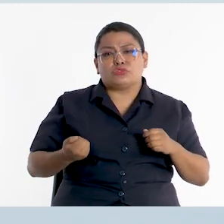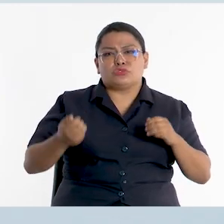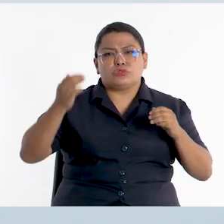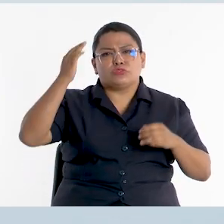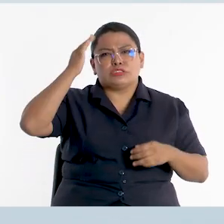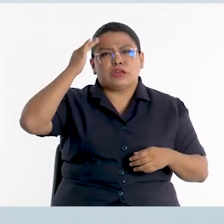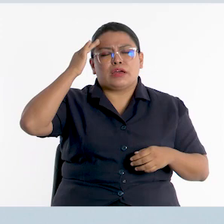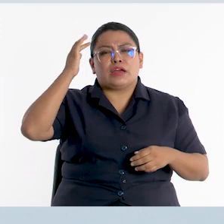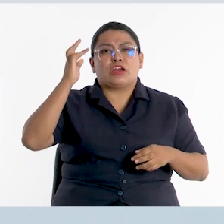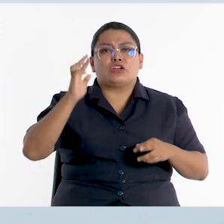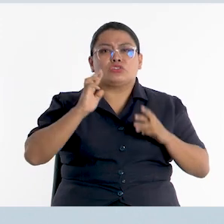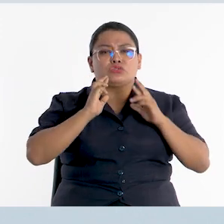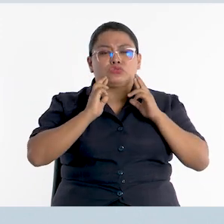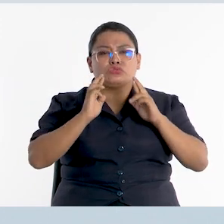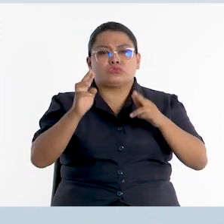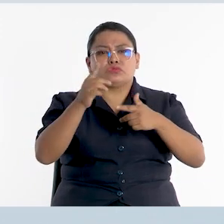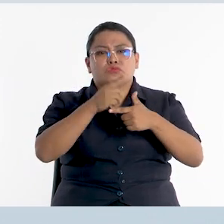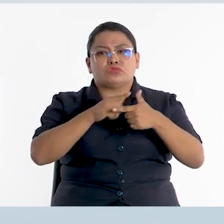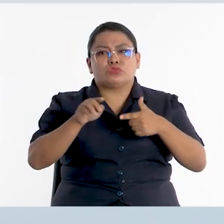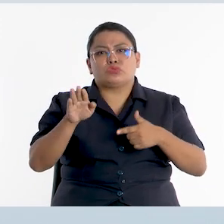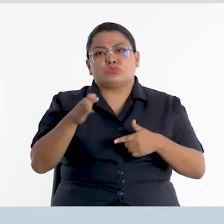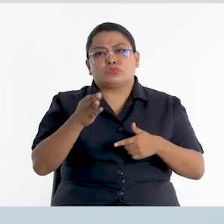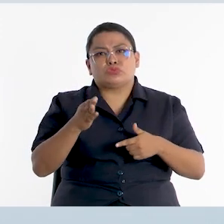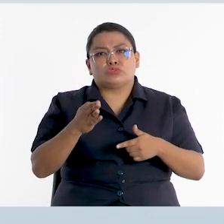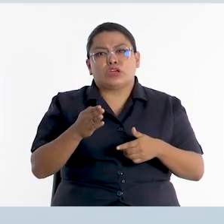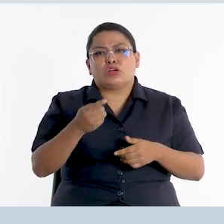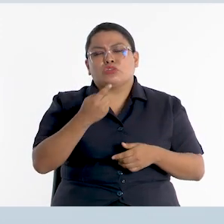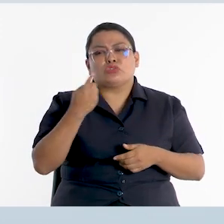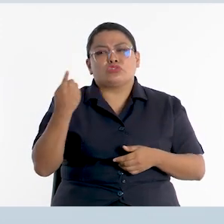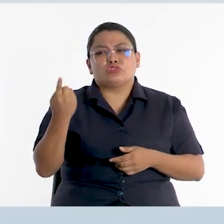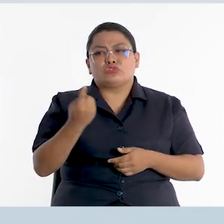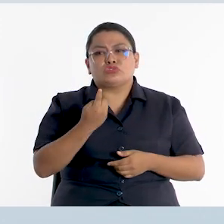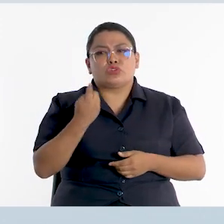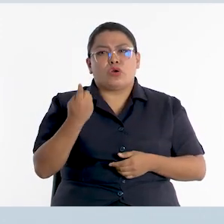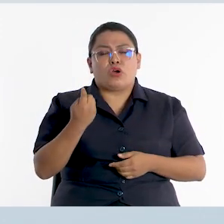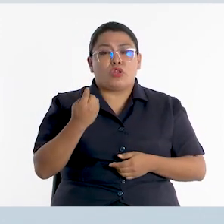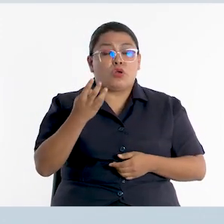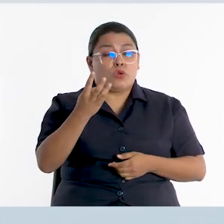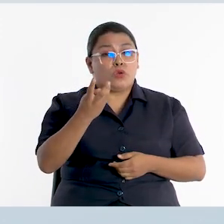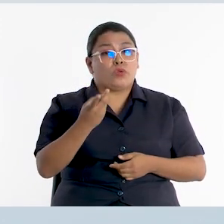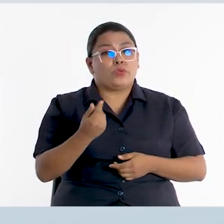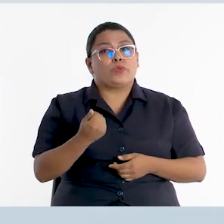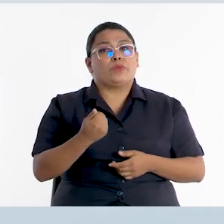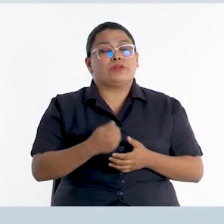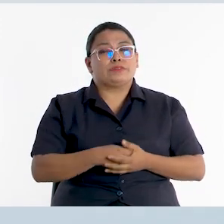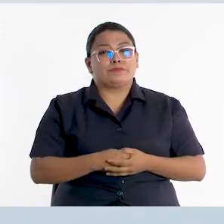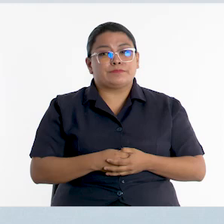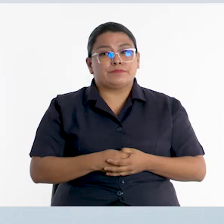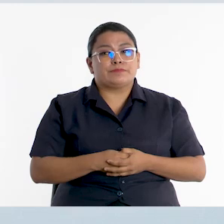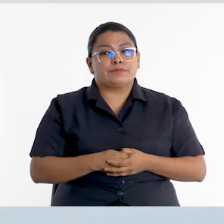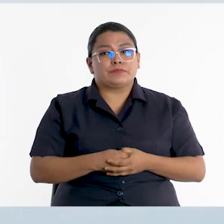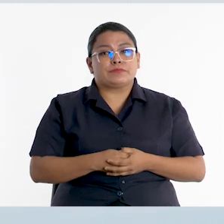estudiante podrá calcular el resultado de una división utilizando únicamente la